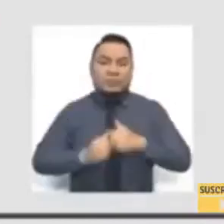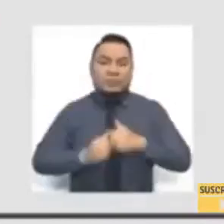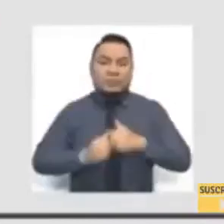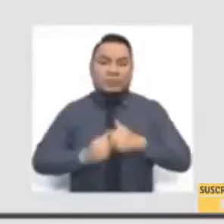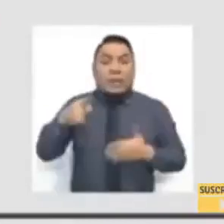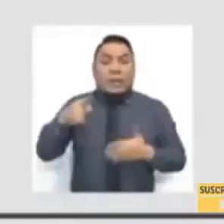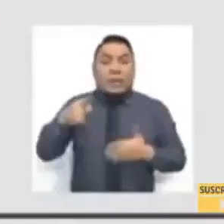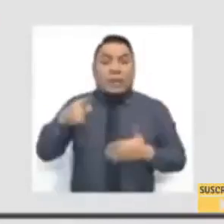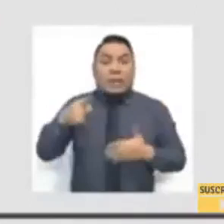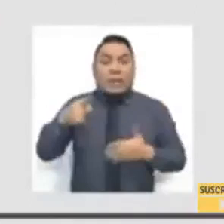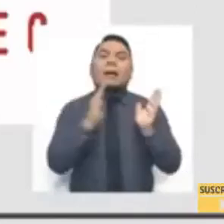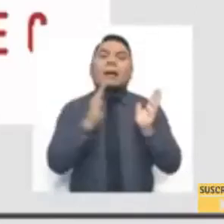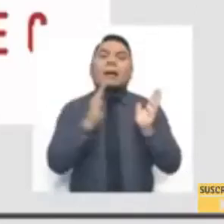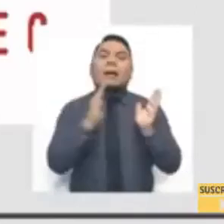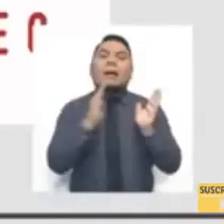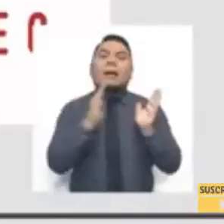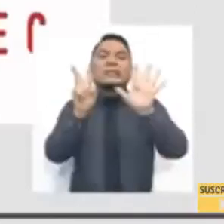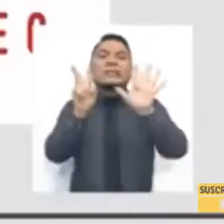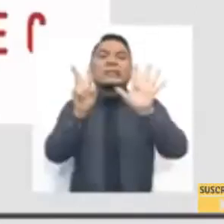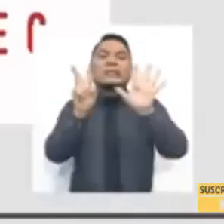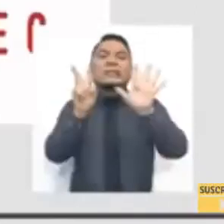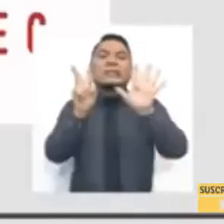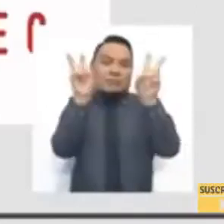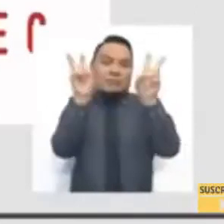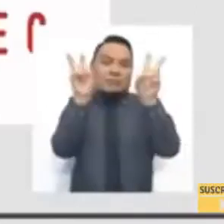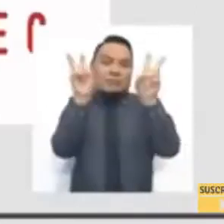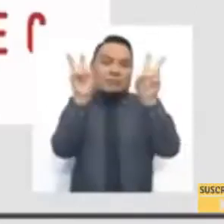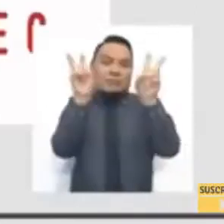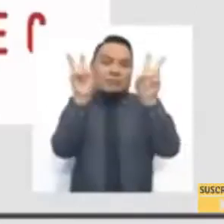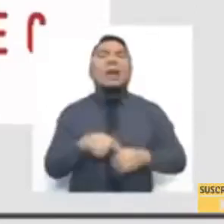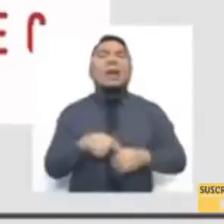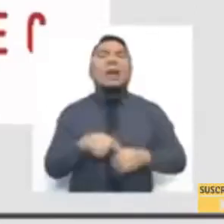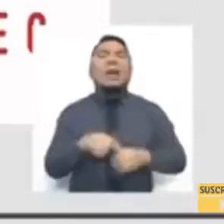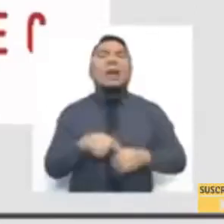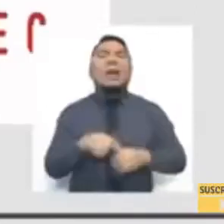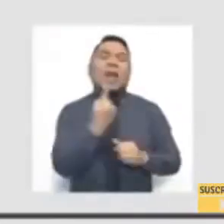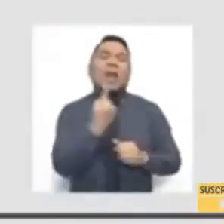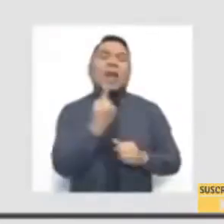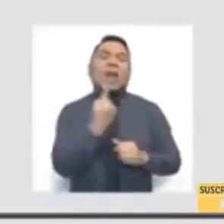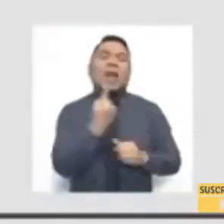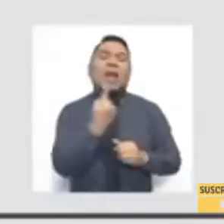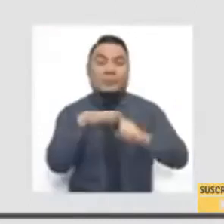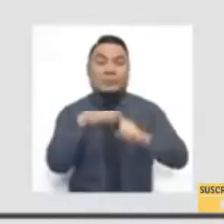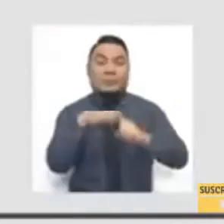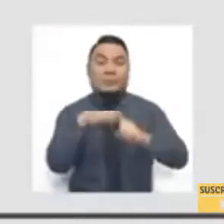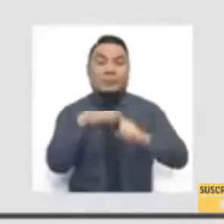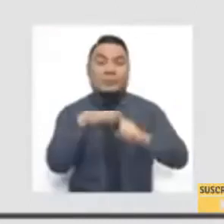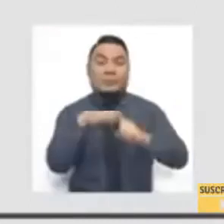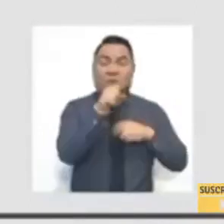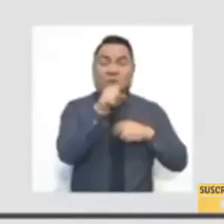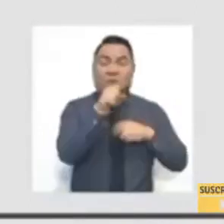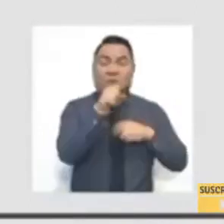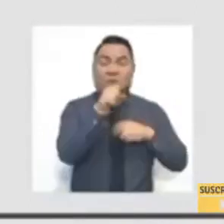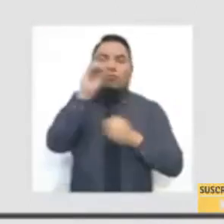debate se dividirá en 6 bloques, cada uno de estos con una temática específica. Bloque 1, el Perú del